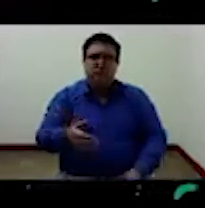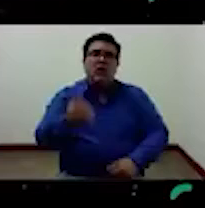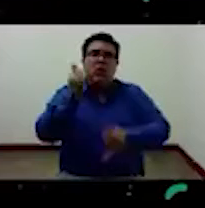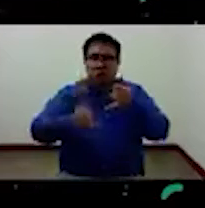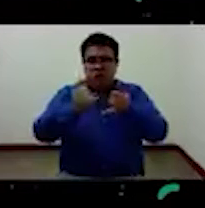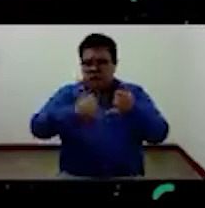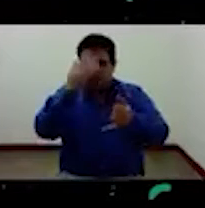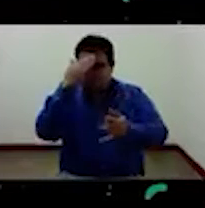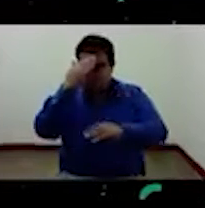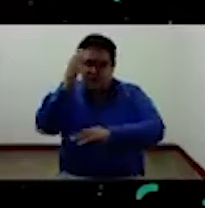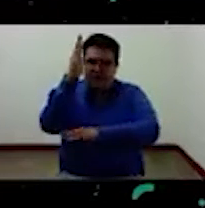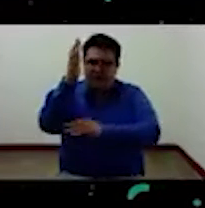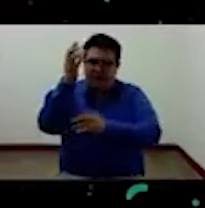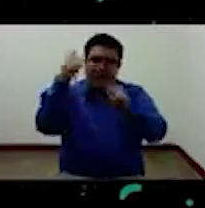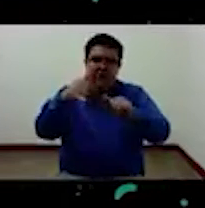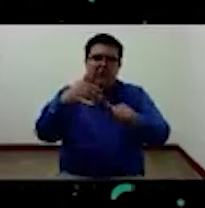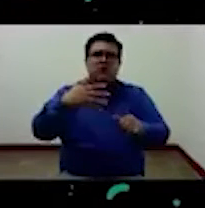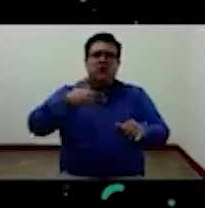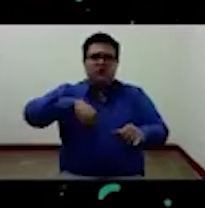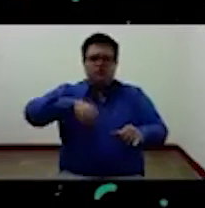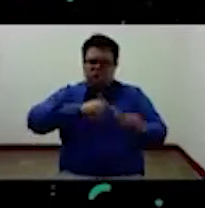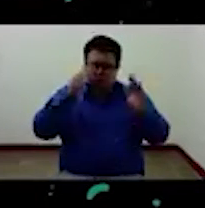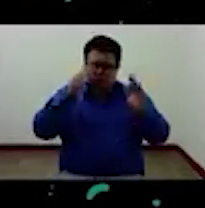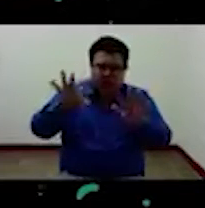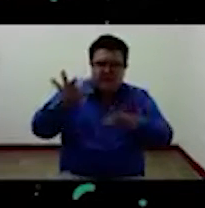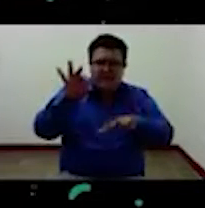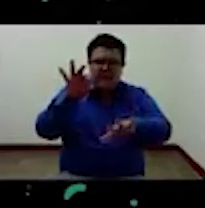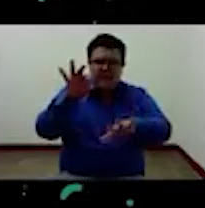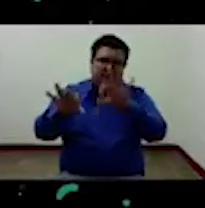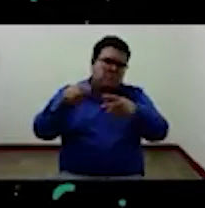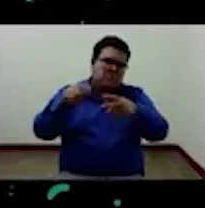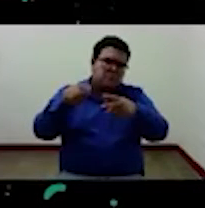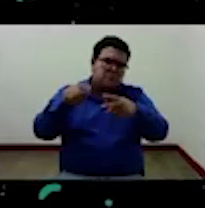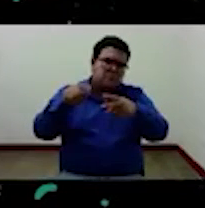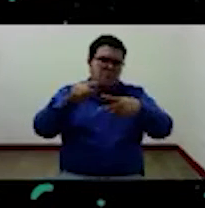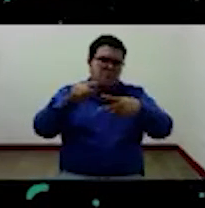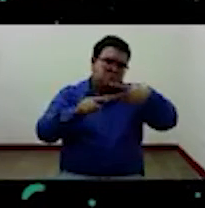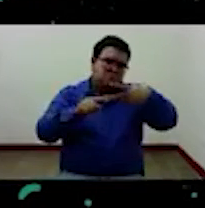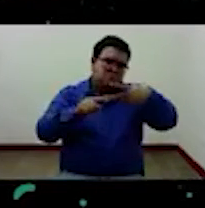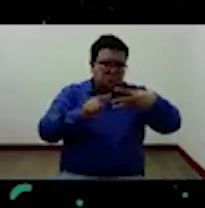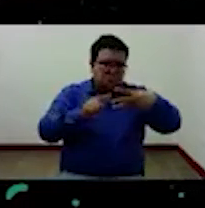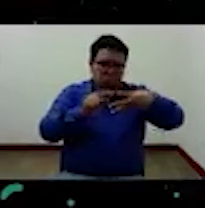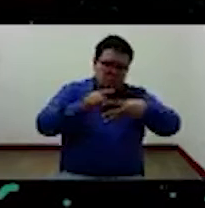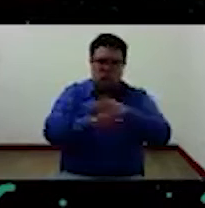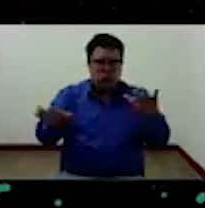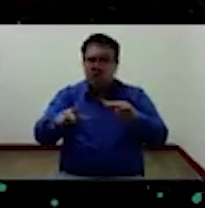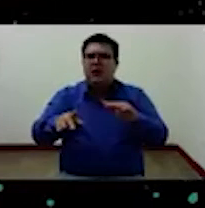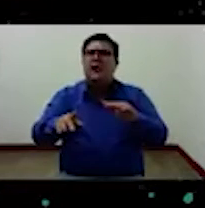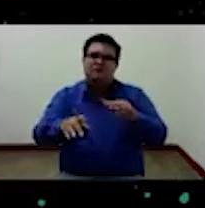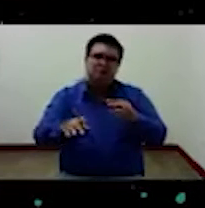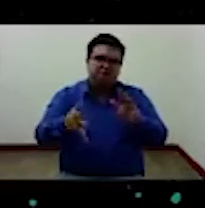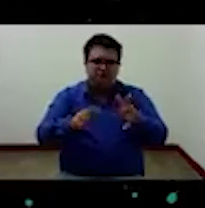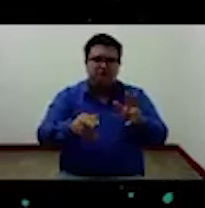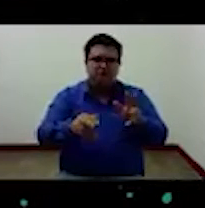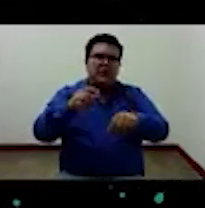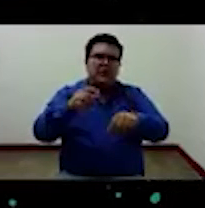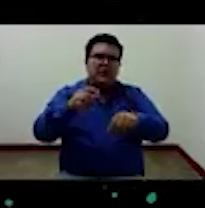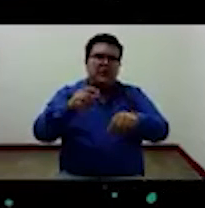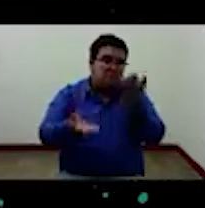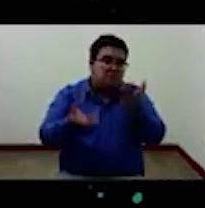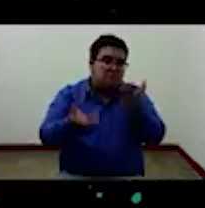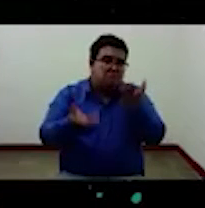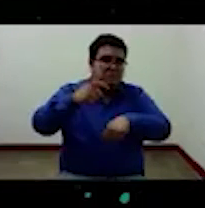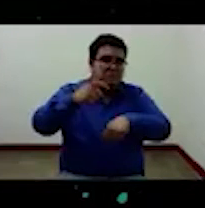intervención estaremos muy atentas a ellas y socializaremos un par de ellas en un espacio de